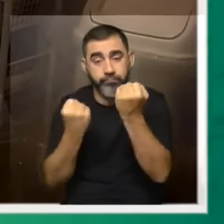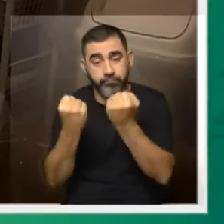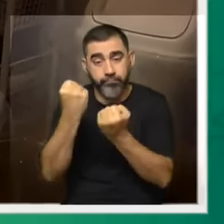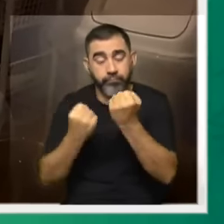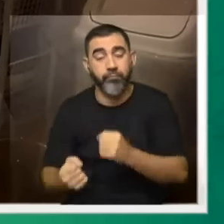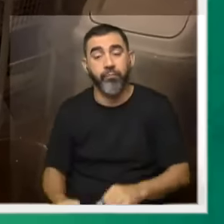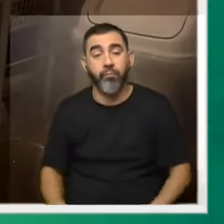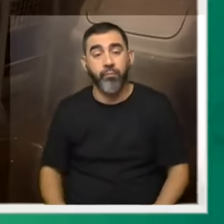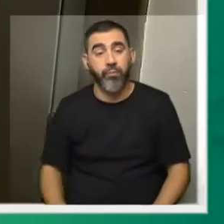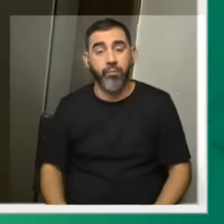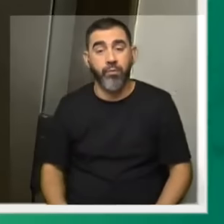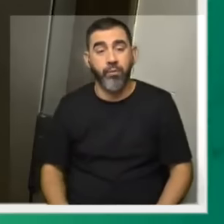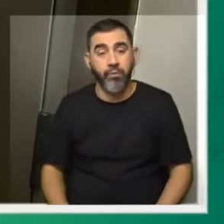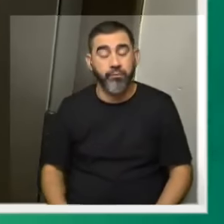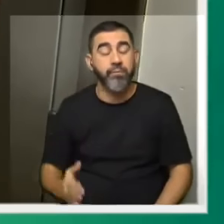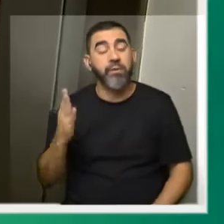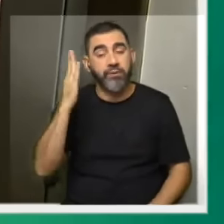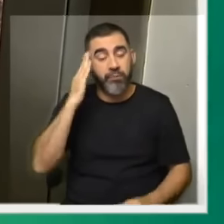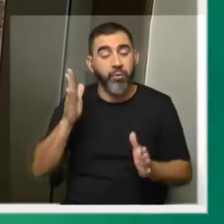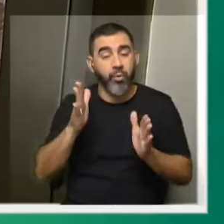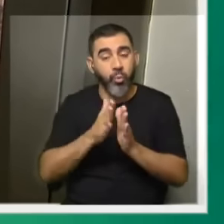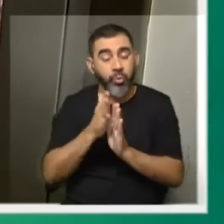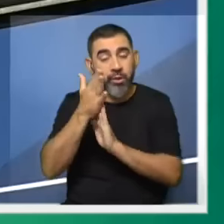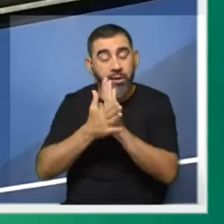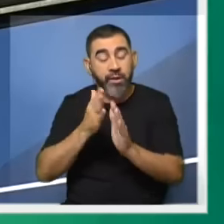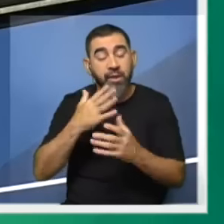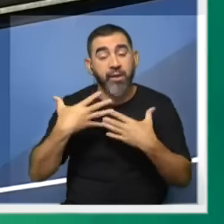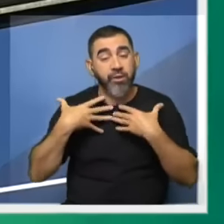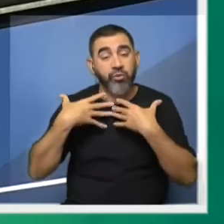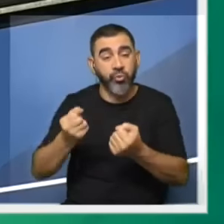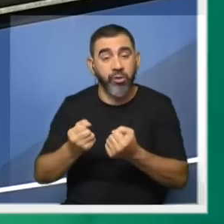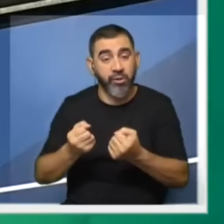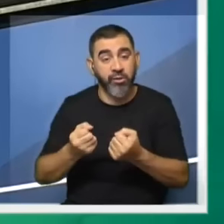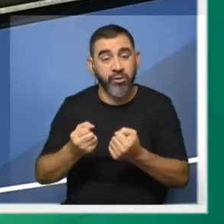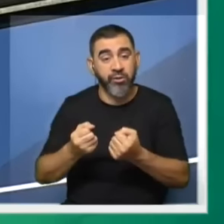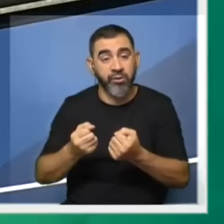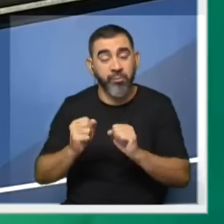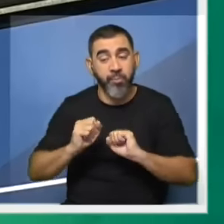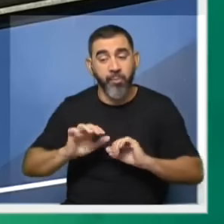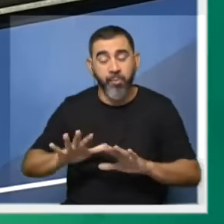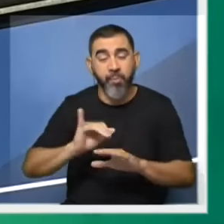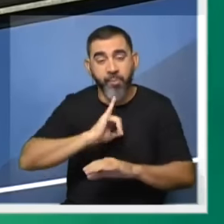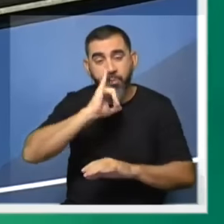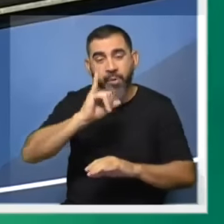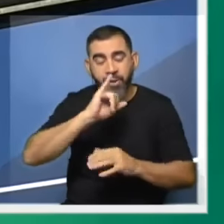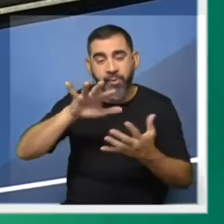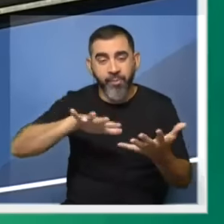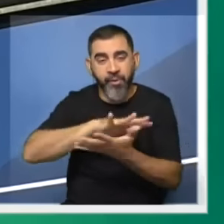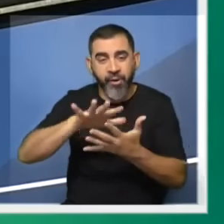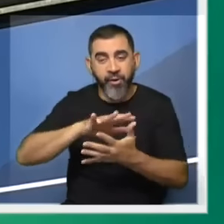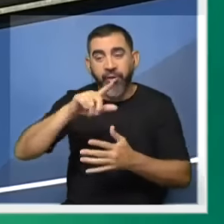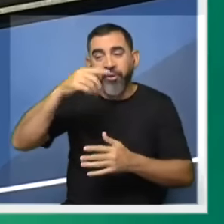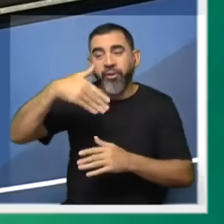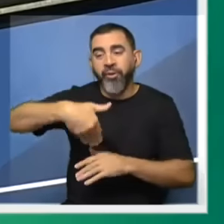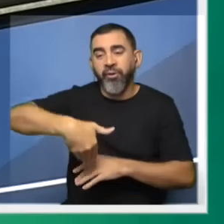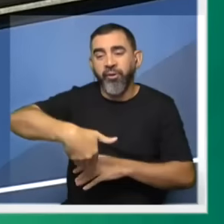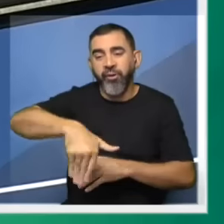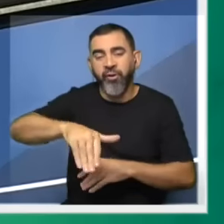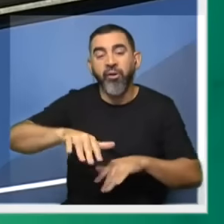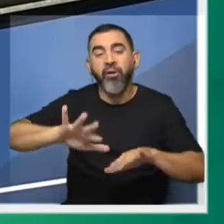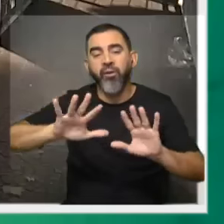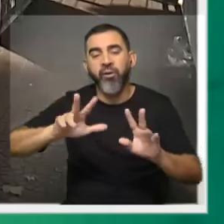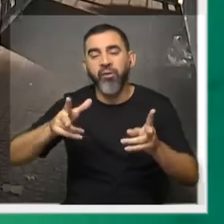financiera Pero sabemos que la junta Nacional de salud está a través de su veedurías elaborando un informe sobre esa situación y Próximamente Aparentemente el